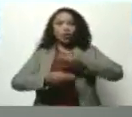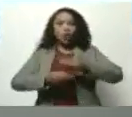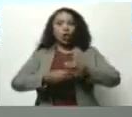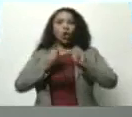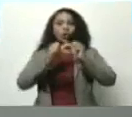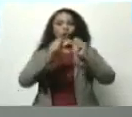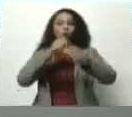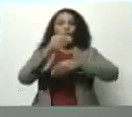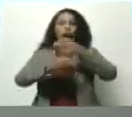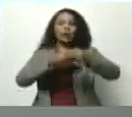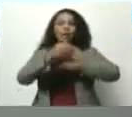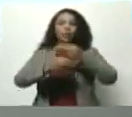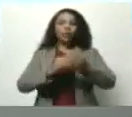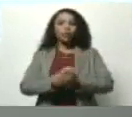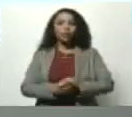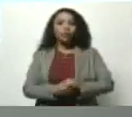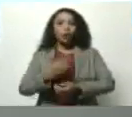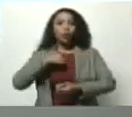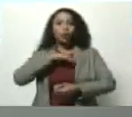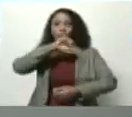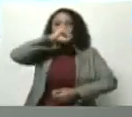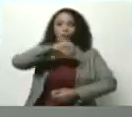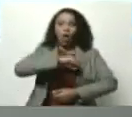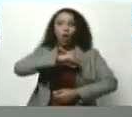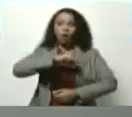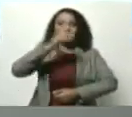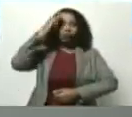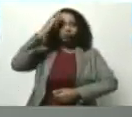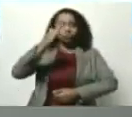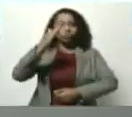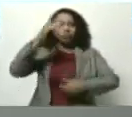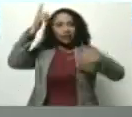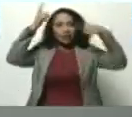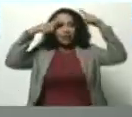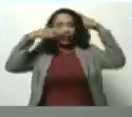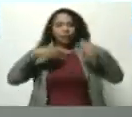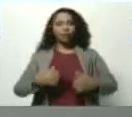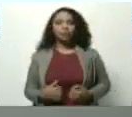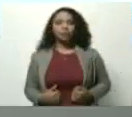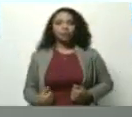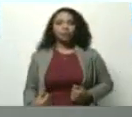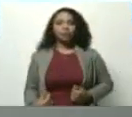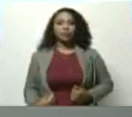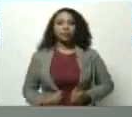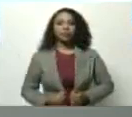sigue haciendo nuestro amado comandante hugo chávez